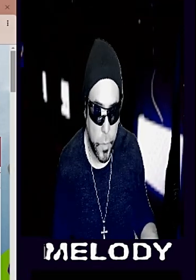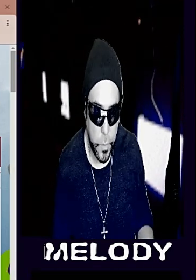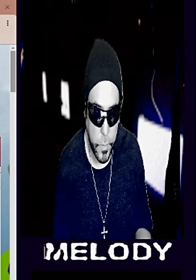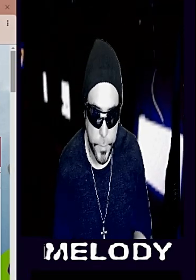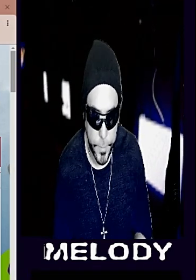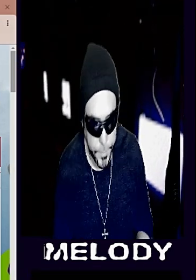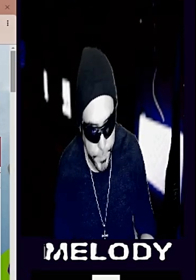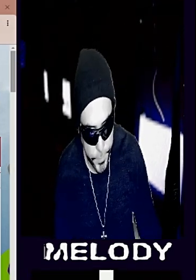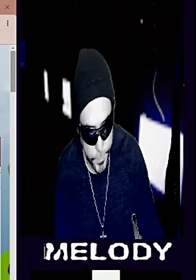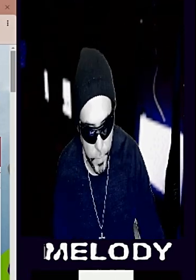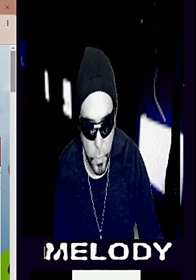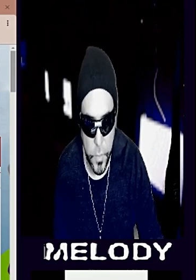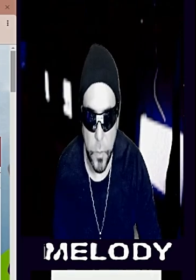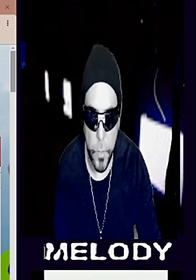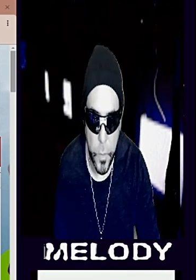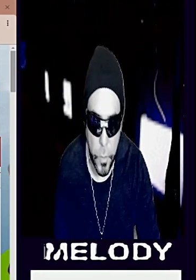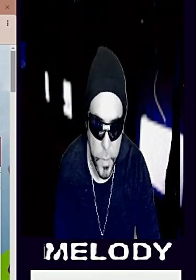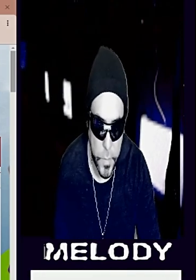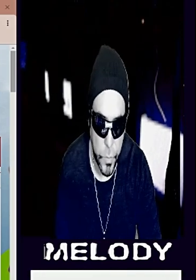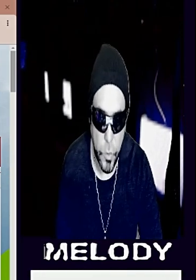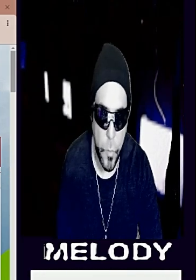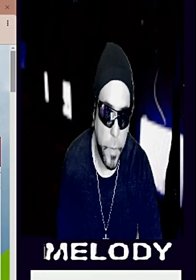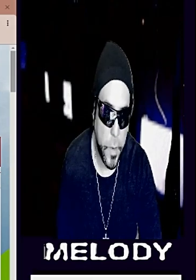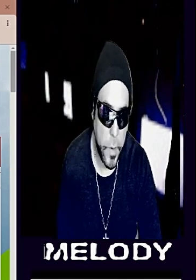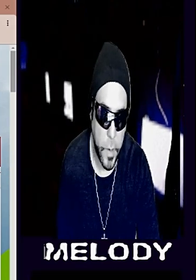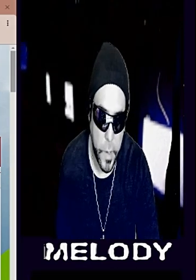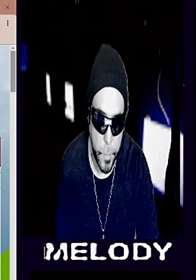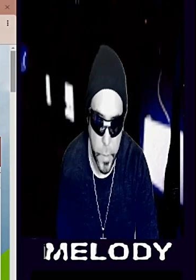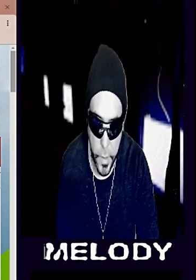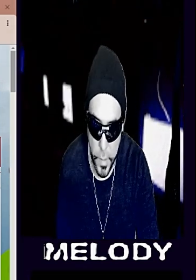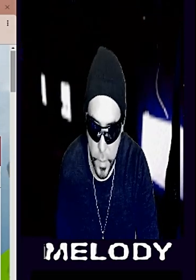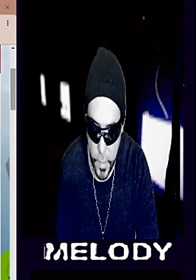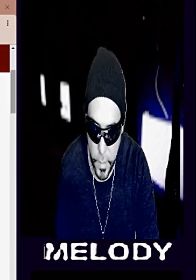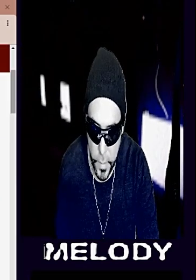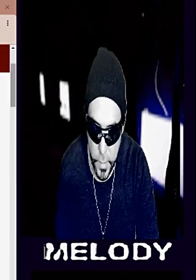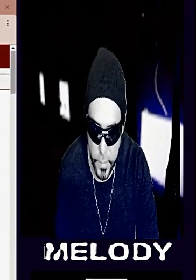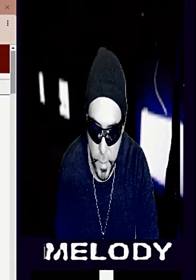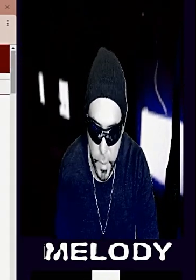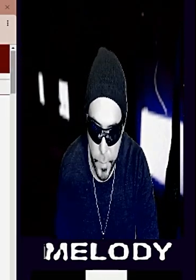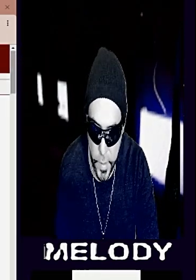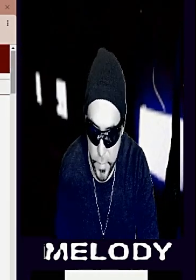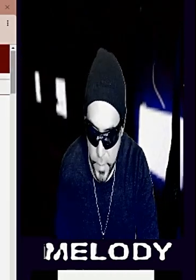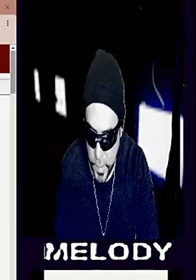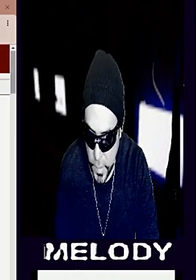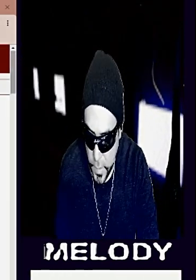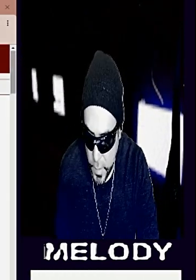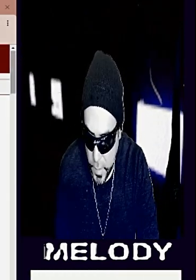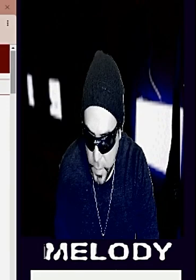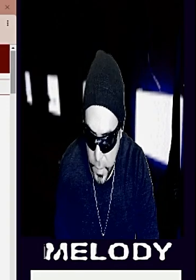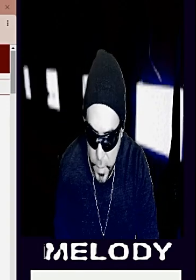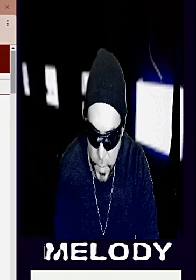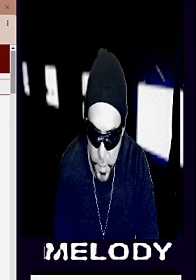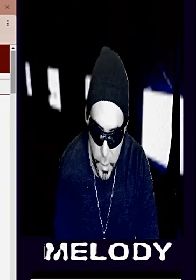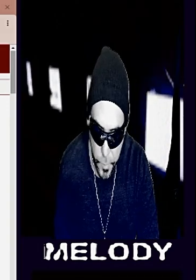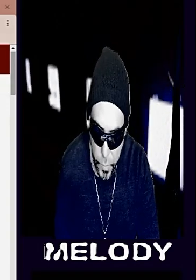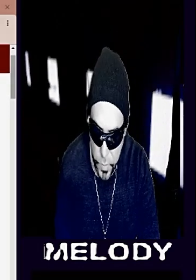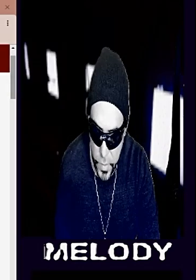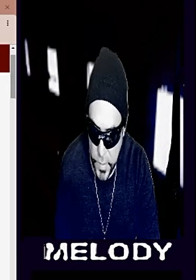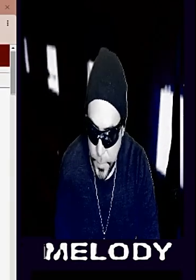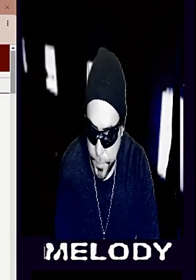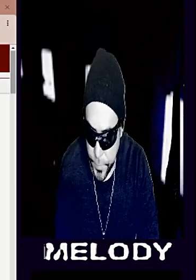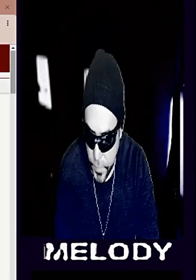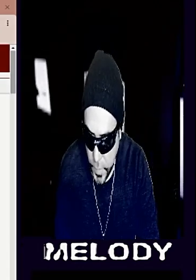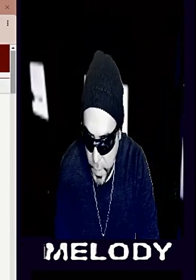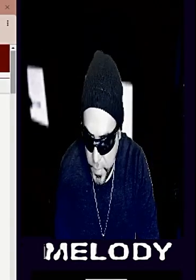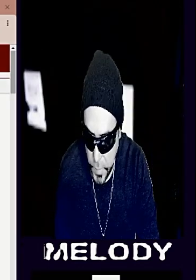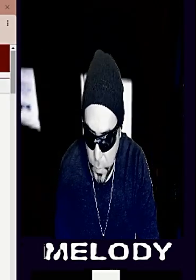fue el amor, ¿no? O se le olvidó lo que sintió como madre en aquella época. Está Carmen Aristegui. Y pues bueno,